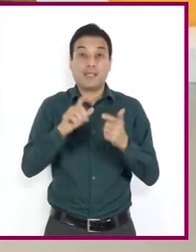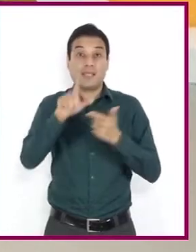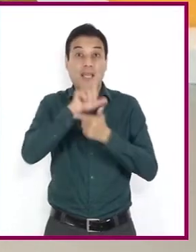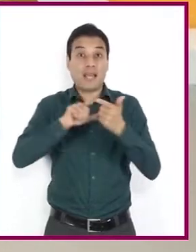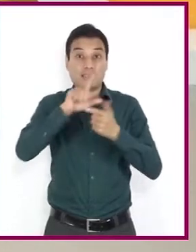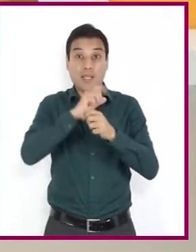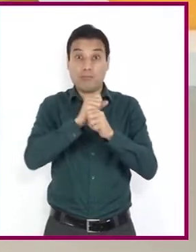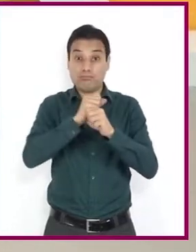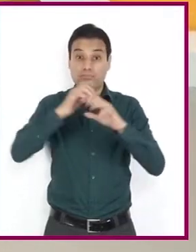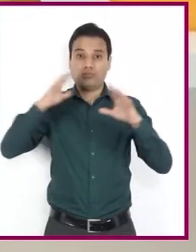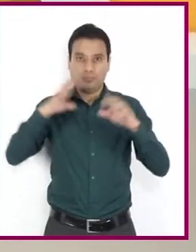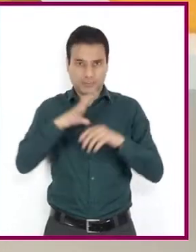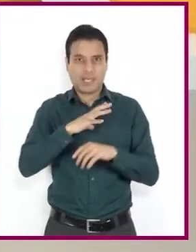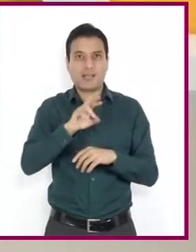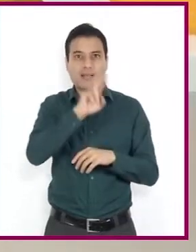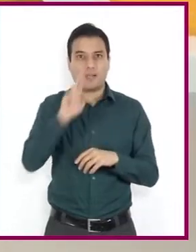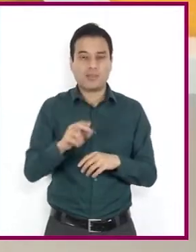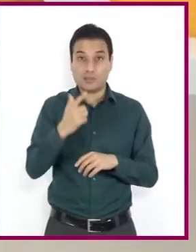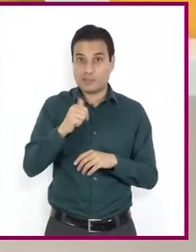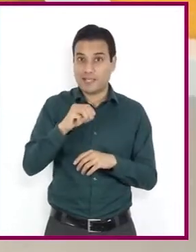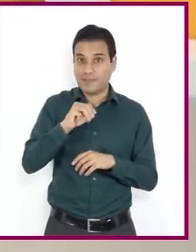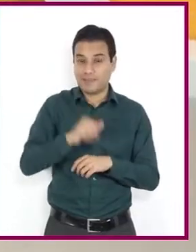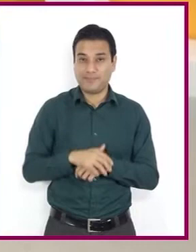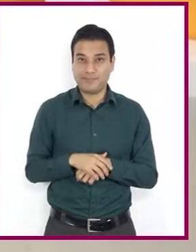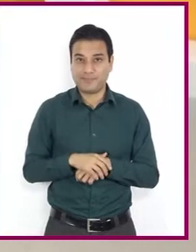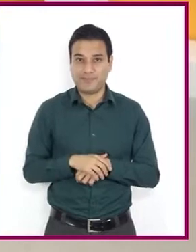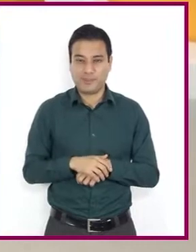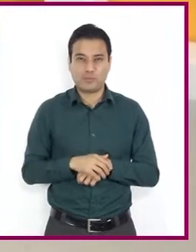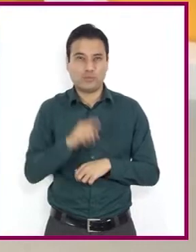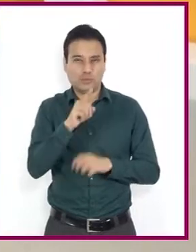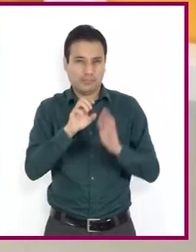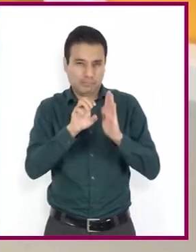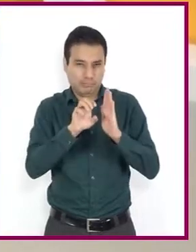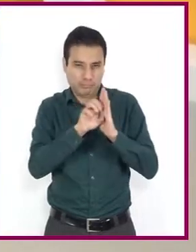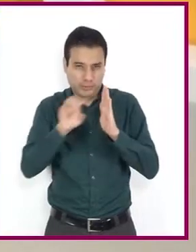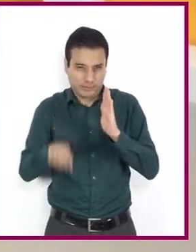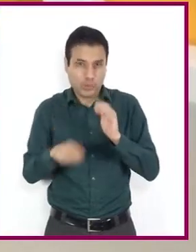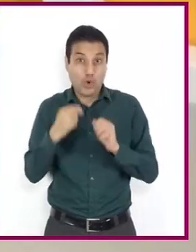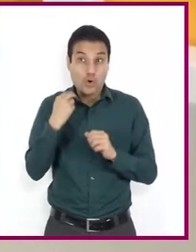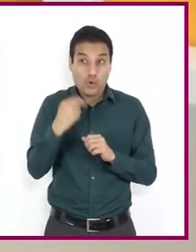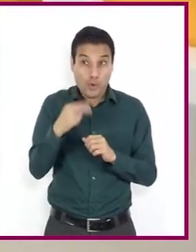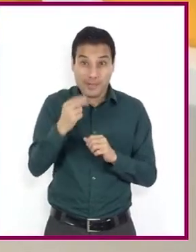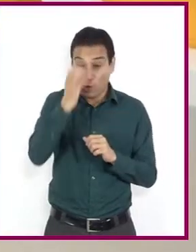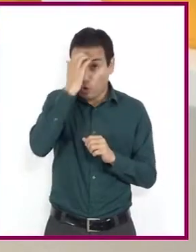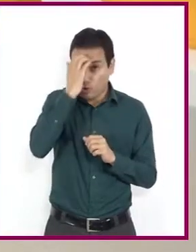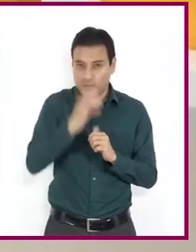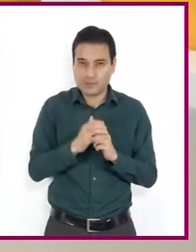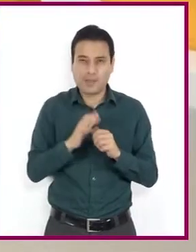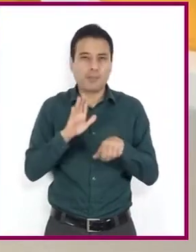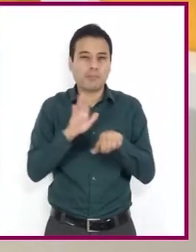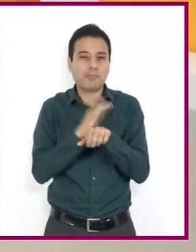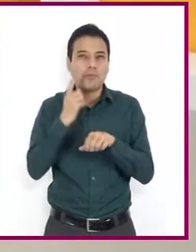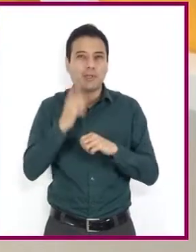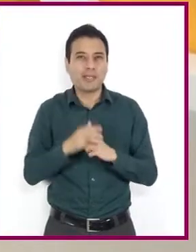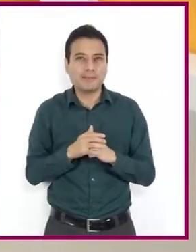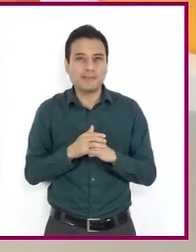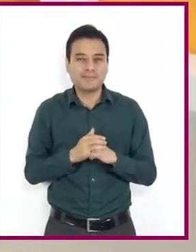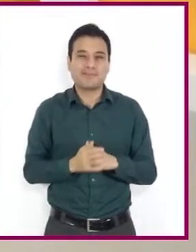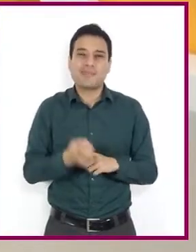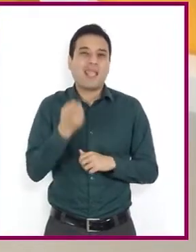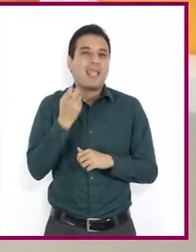galaxias. Si de alguna manera se les hacen familiares estos nombres, es justamente porque estas